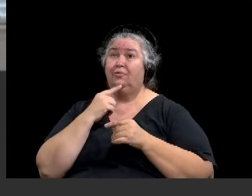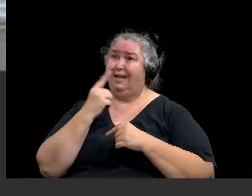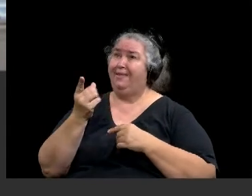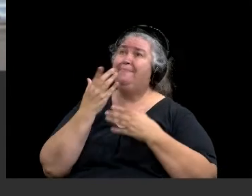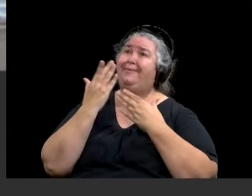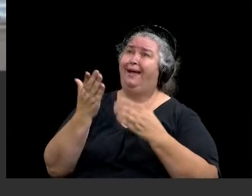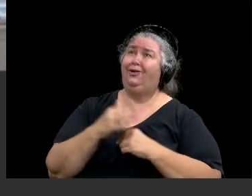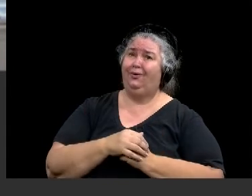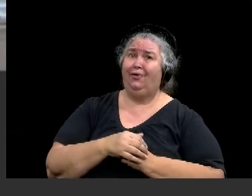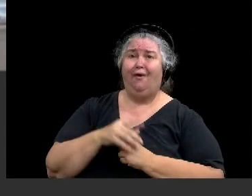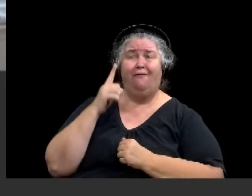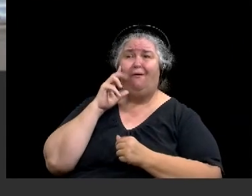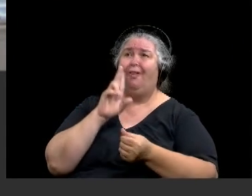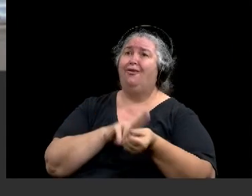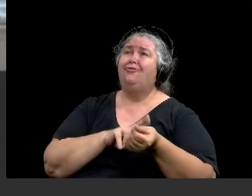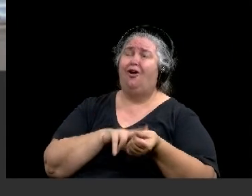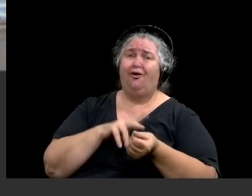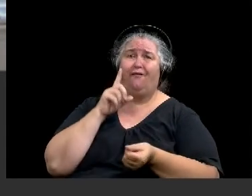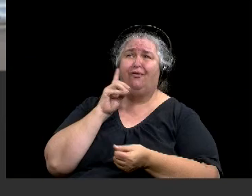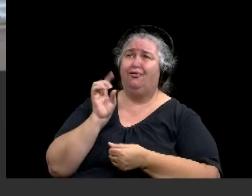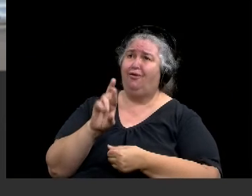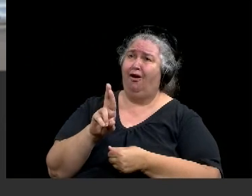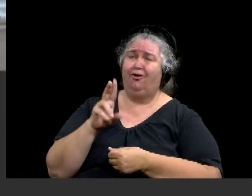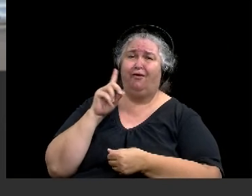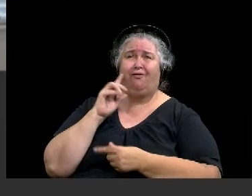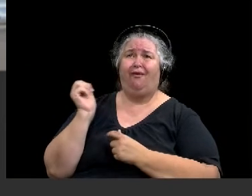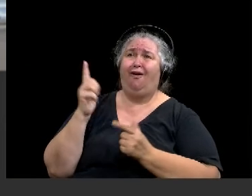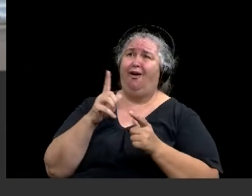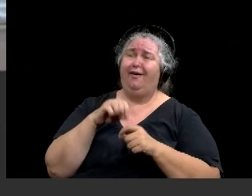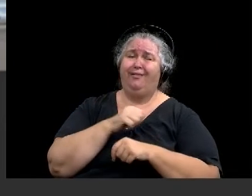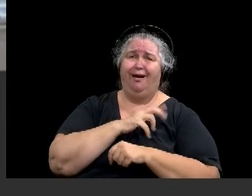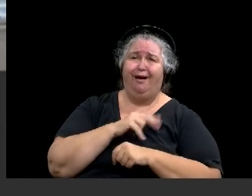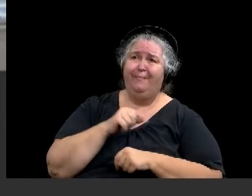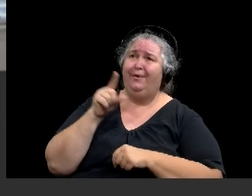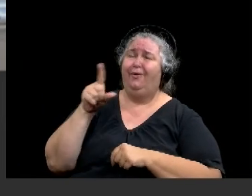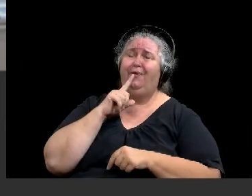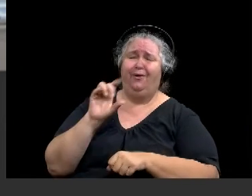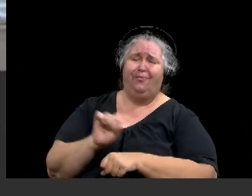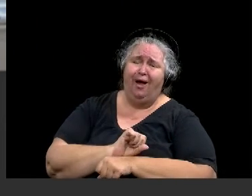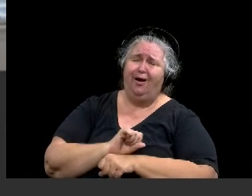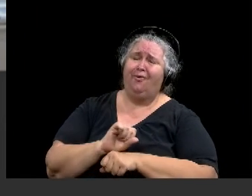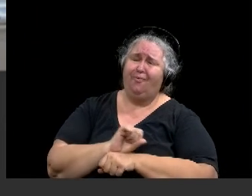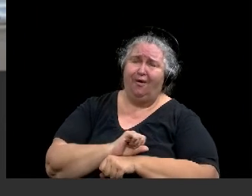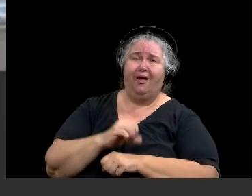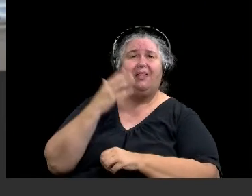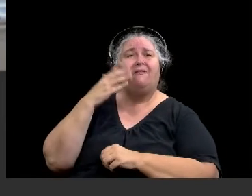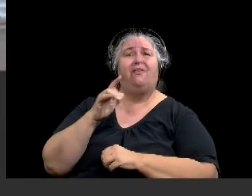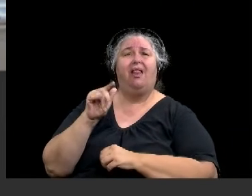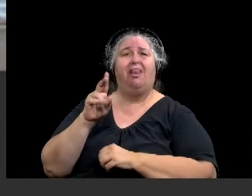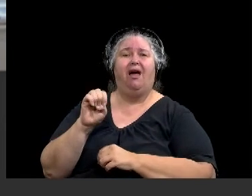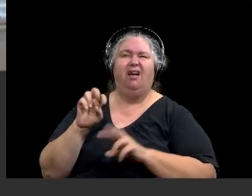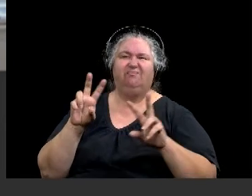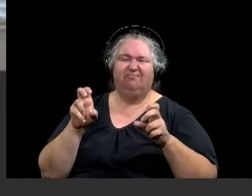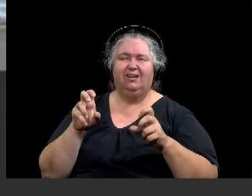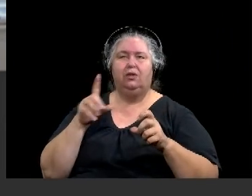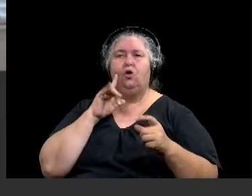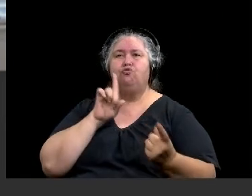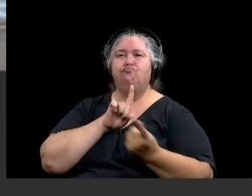líneas ofertas para los doctores para las enfermeras o todos los que están en los hospitales